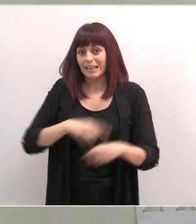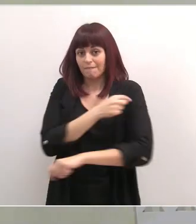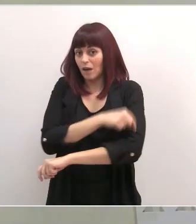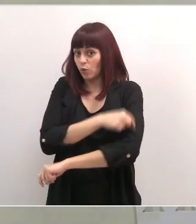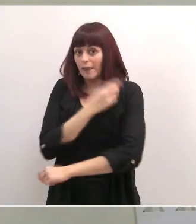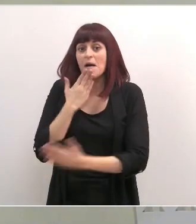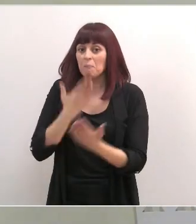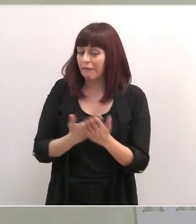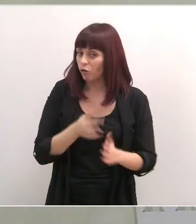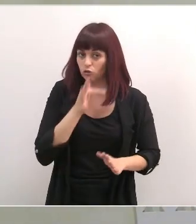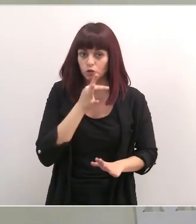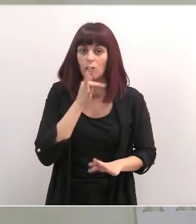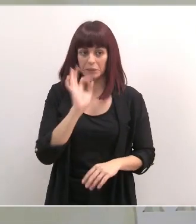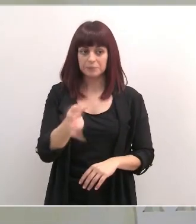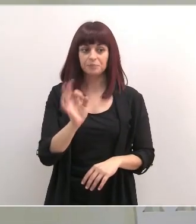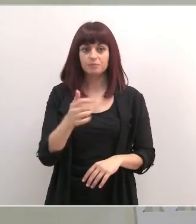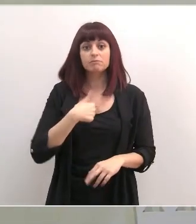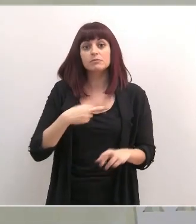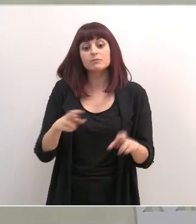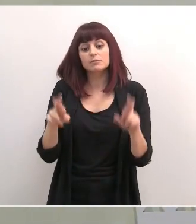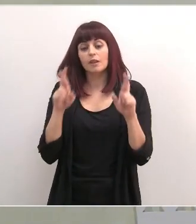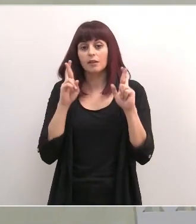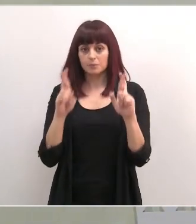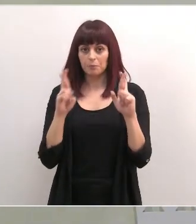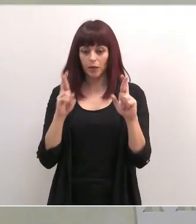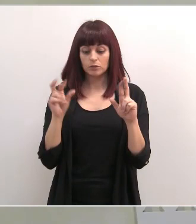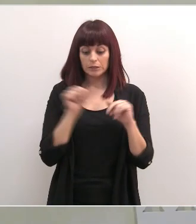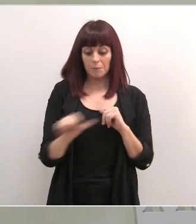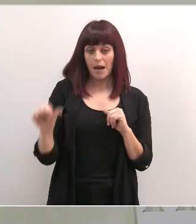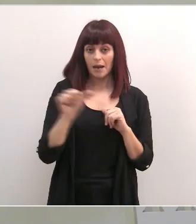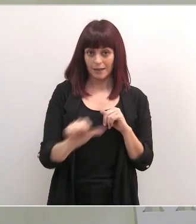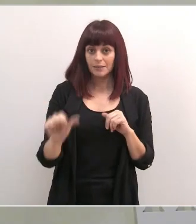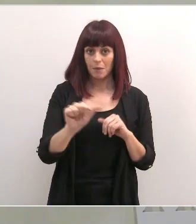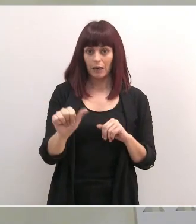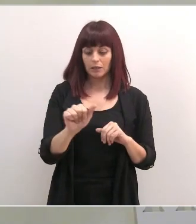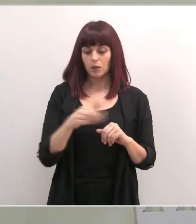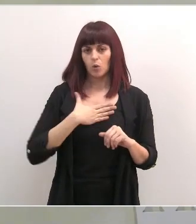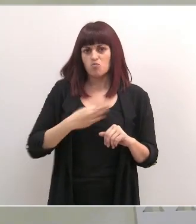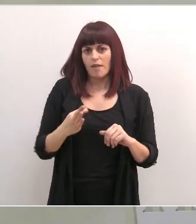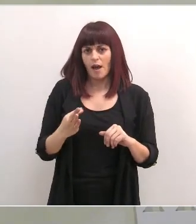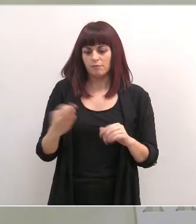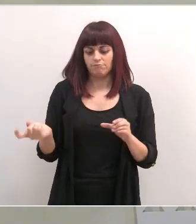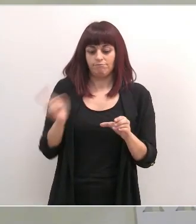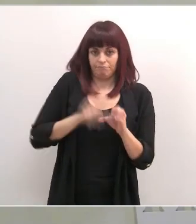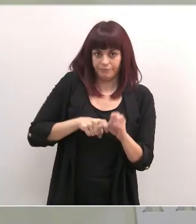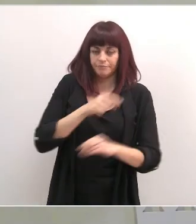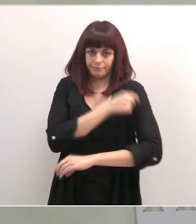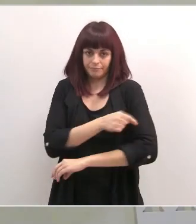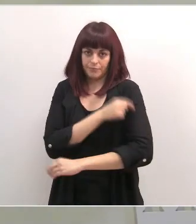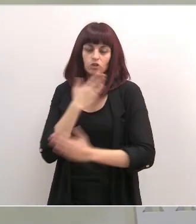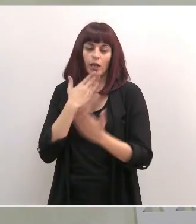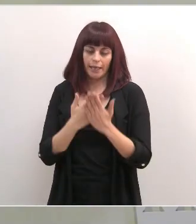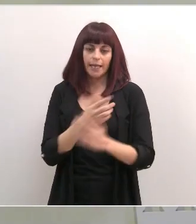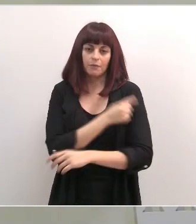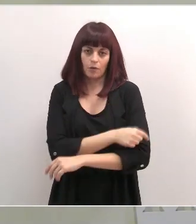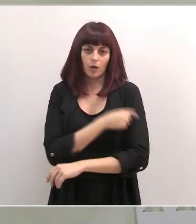no ha solicitado la vacuna y que yo espero que en las próximas semanas pues, se puedan incorporar a la vacunación y lo soliciten y